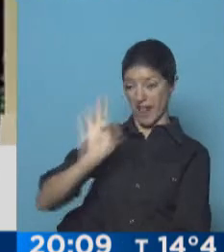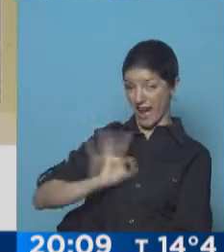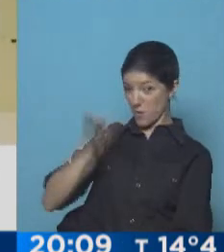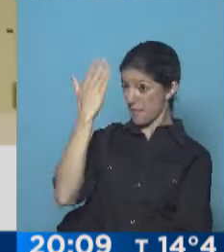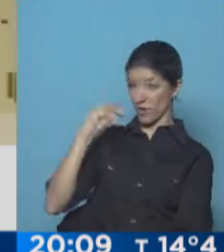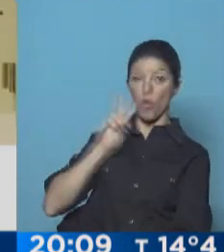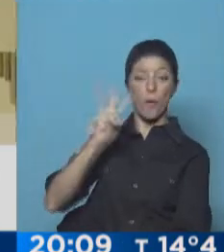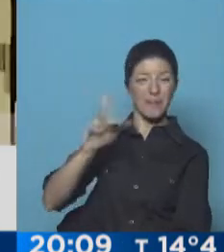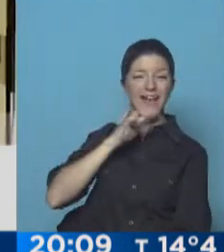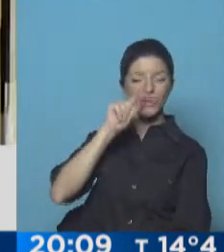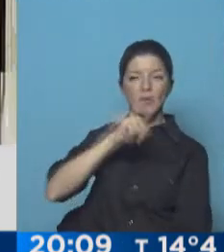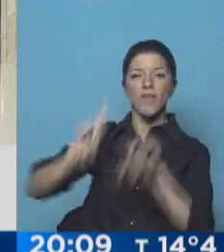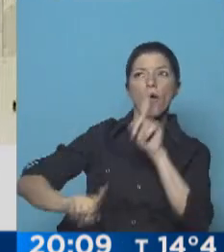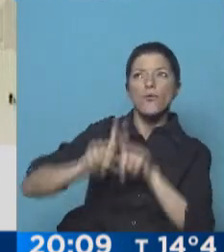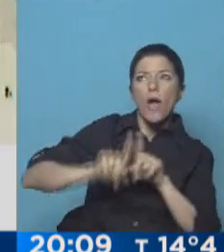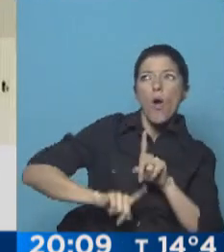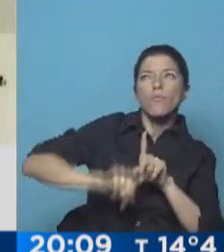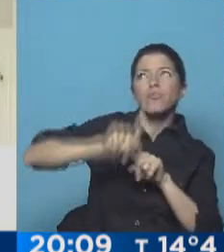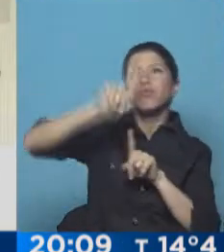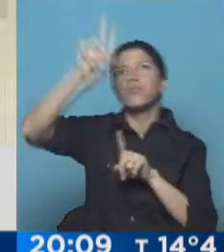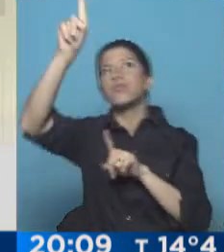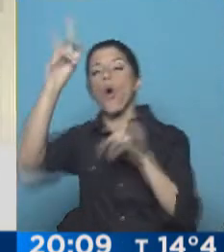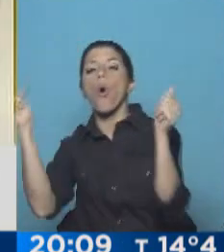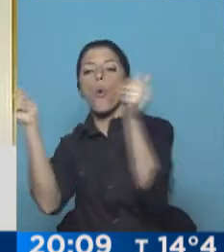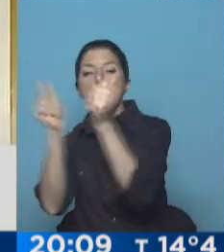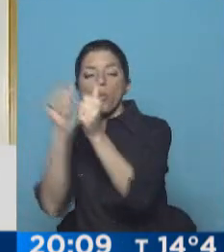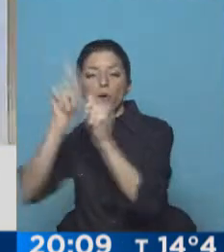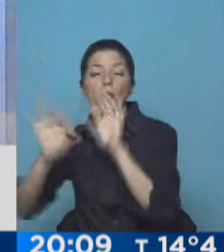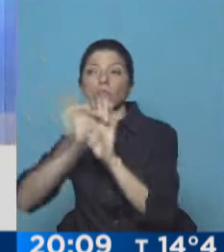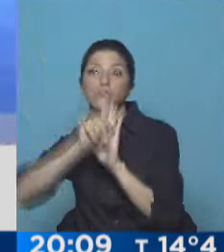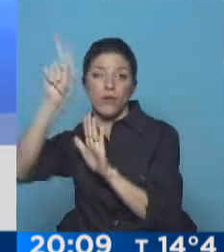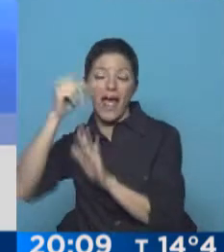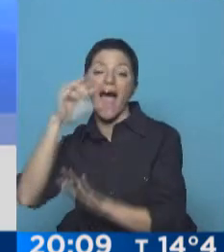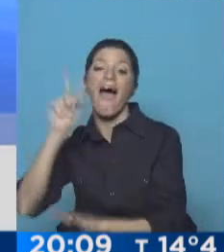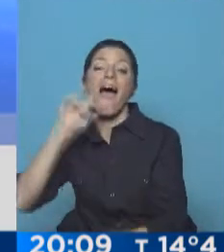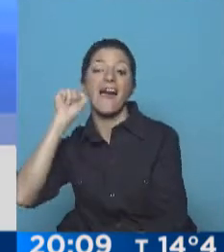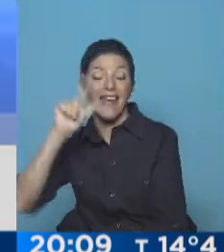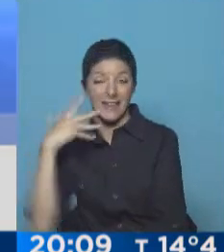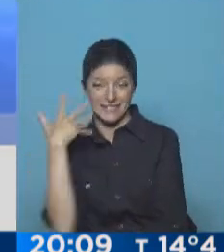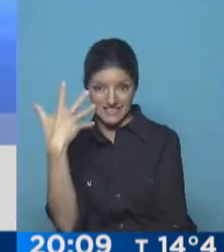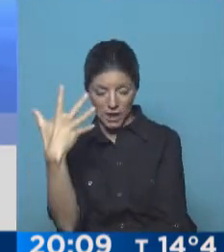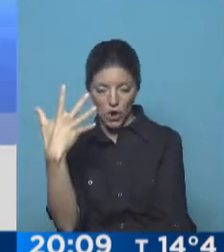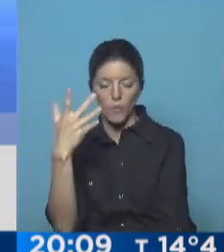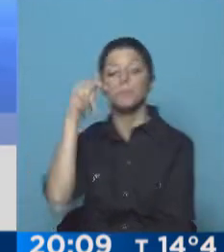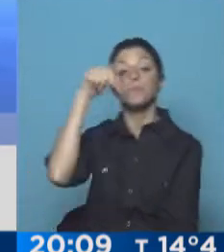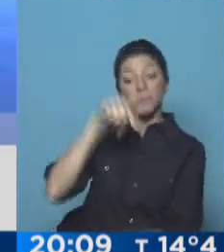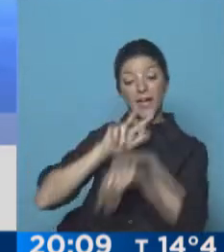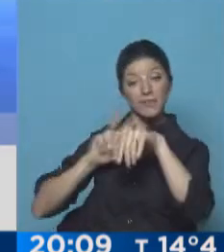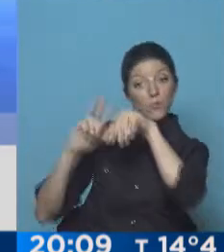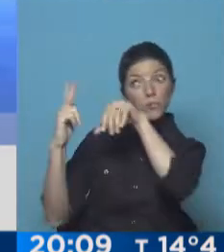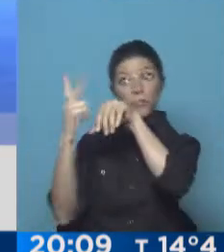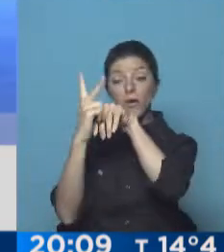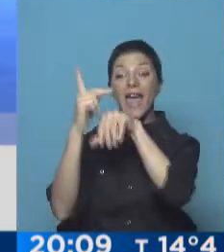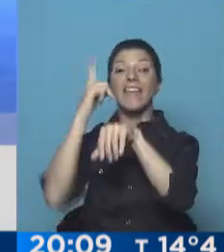exterior junto con el cohete Ariane 5. El ARSAT-1 entró en órbita 10